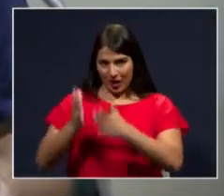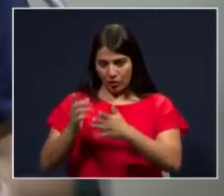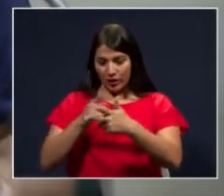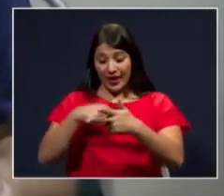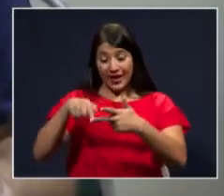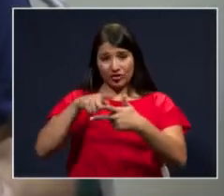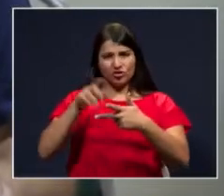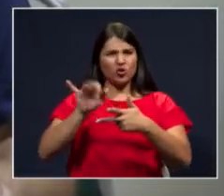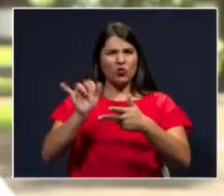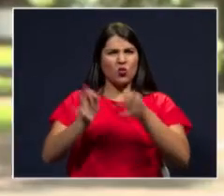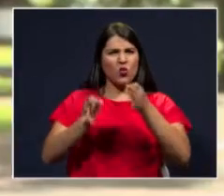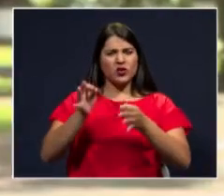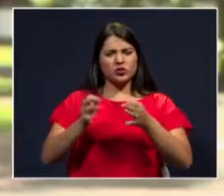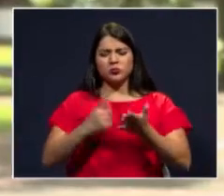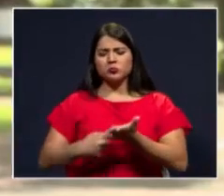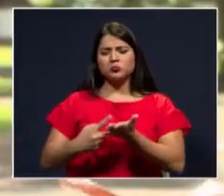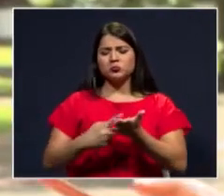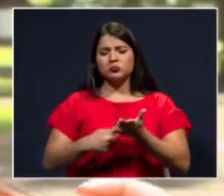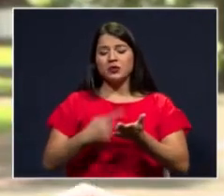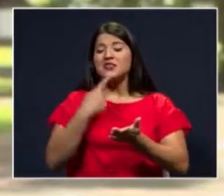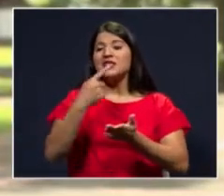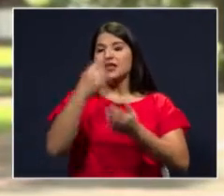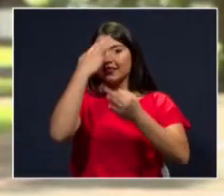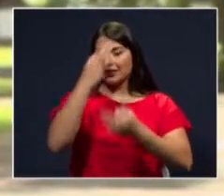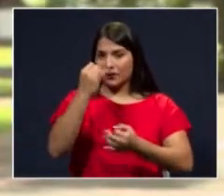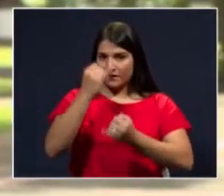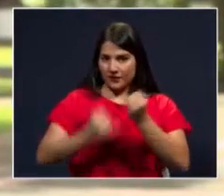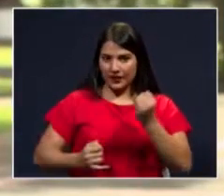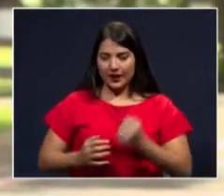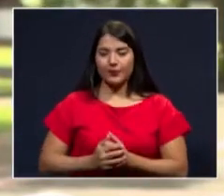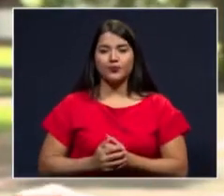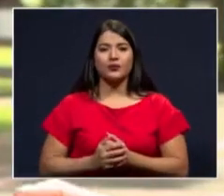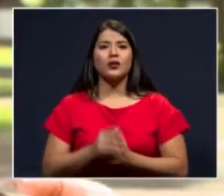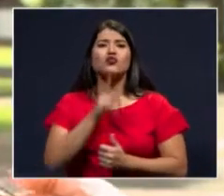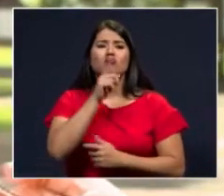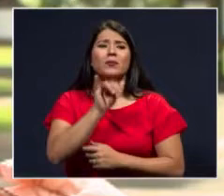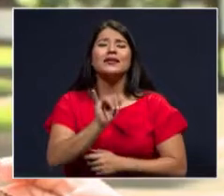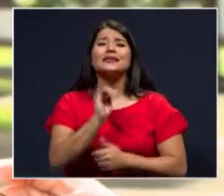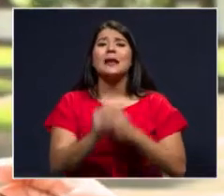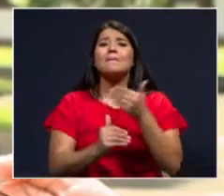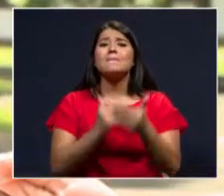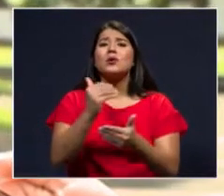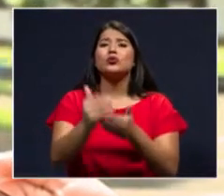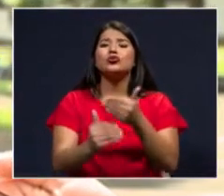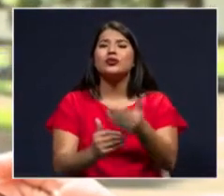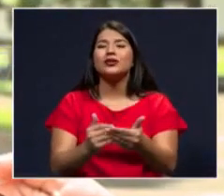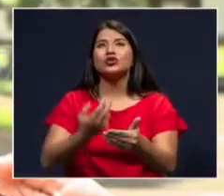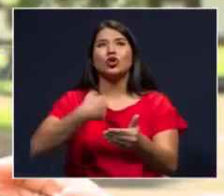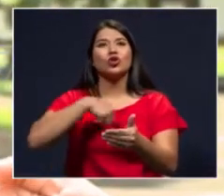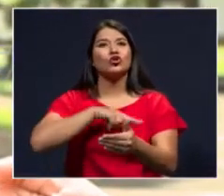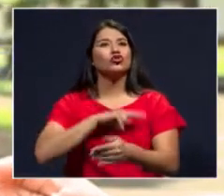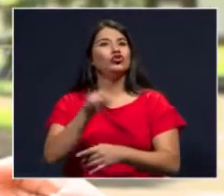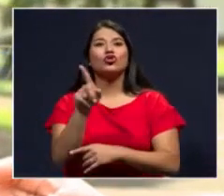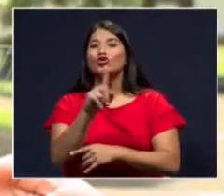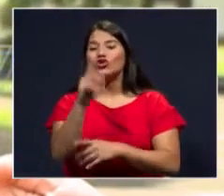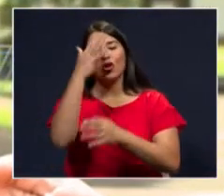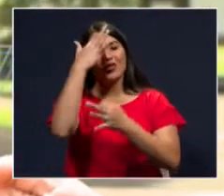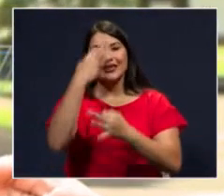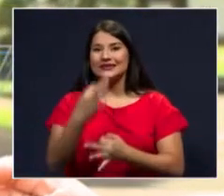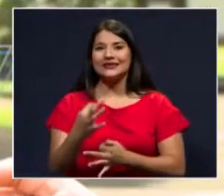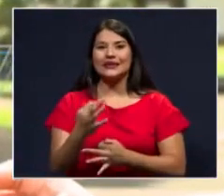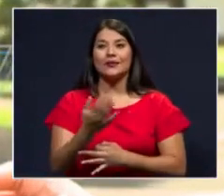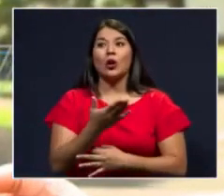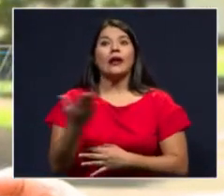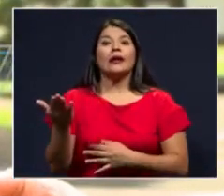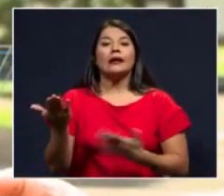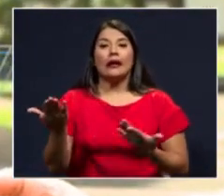la resolución final. Bueno, este proceso, en realidad nosotros no somos los que vamos a determinar qué es ni